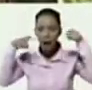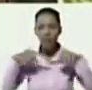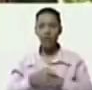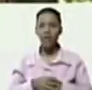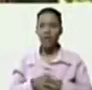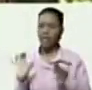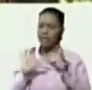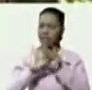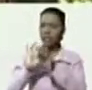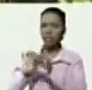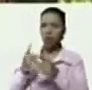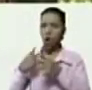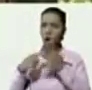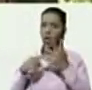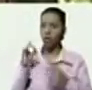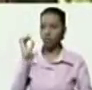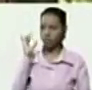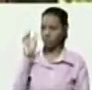cosas increíbles.